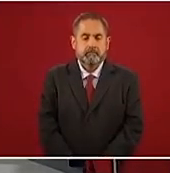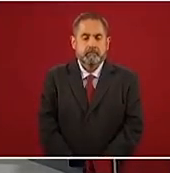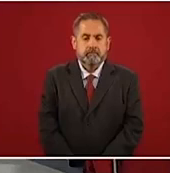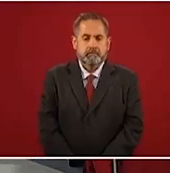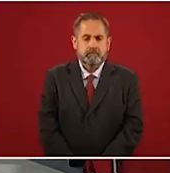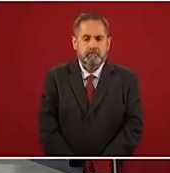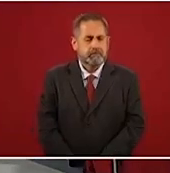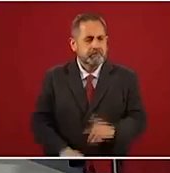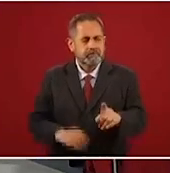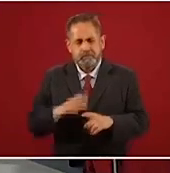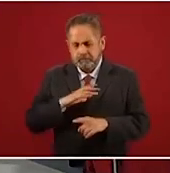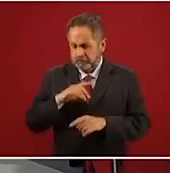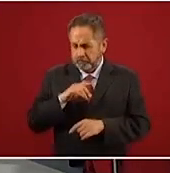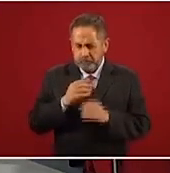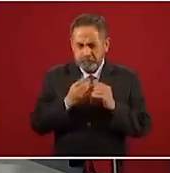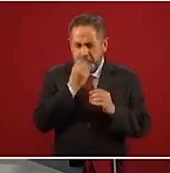Hay un desayuno con los